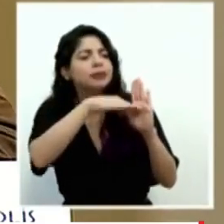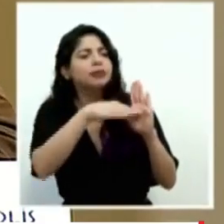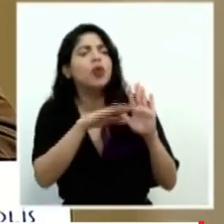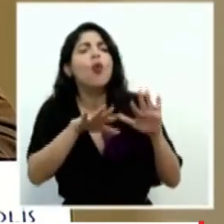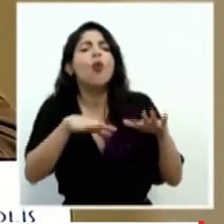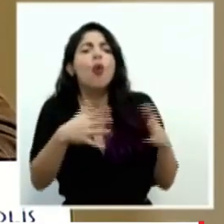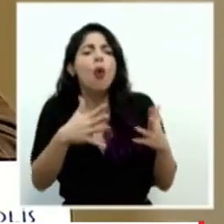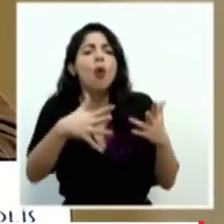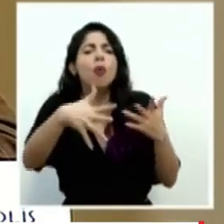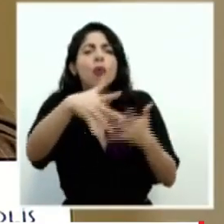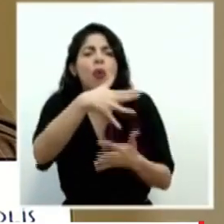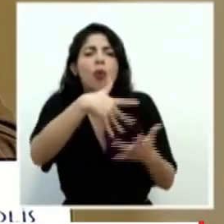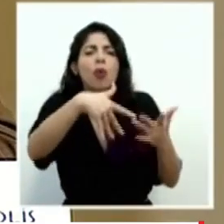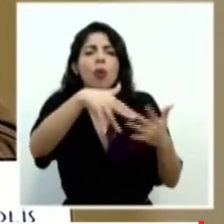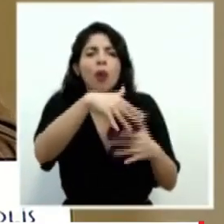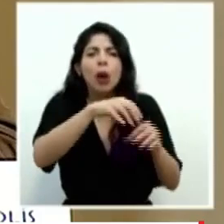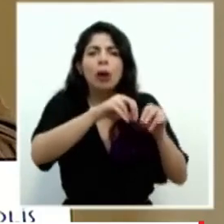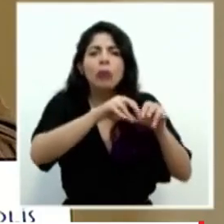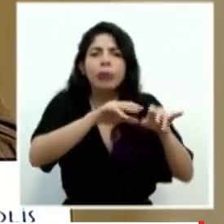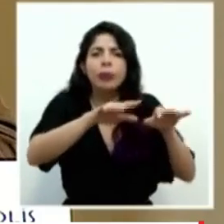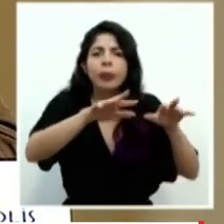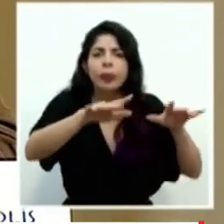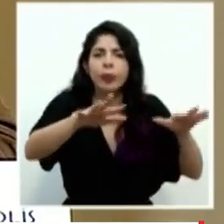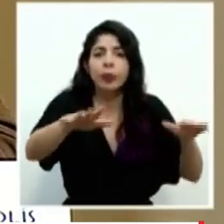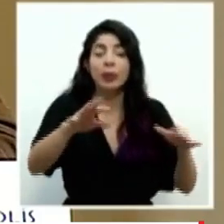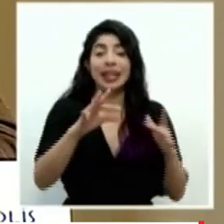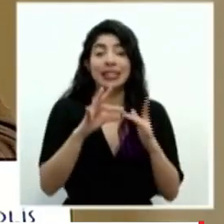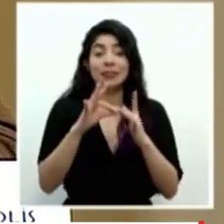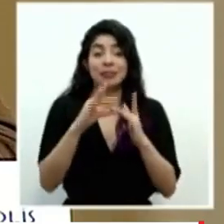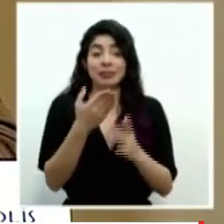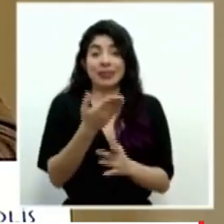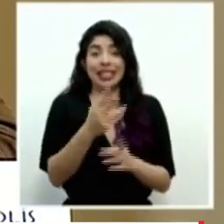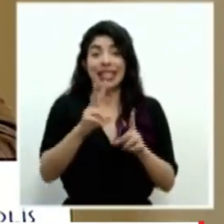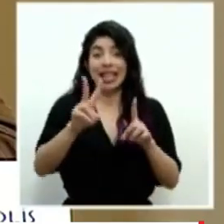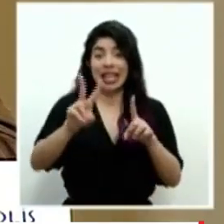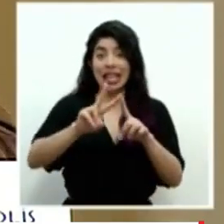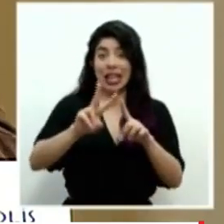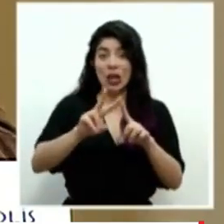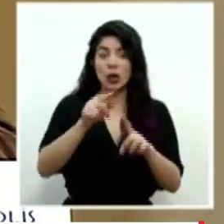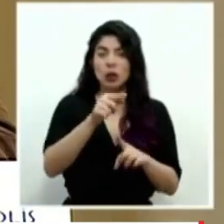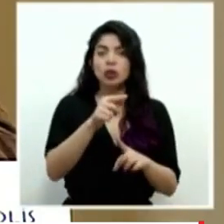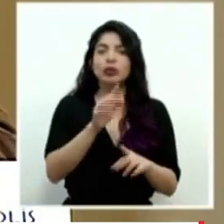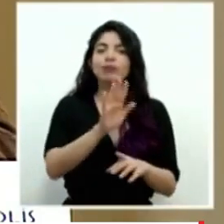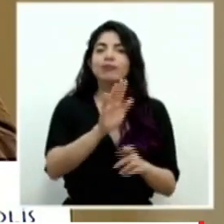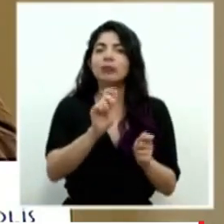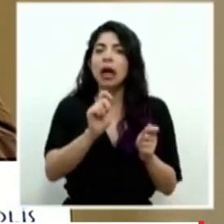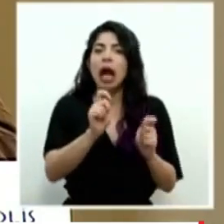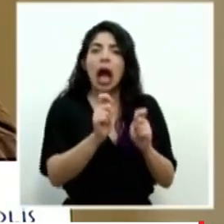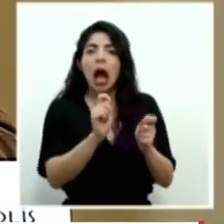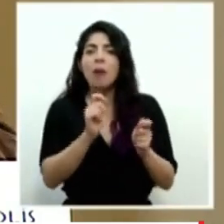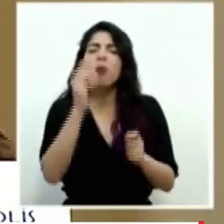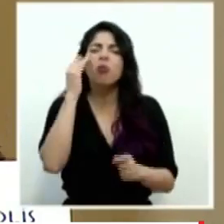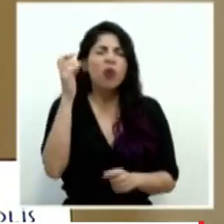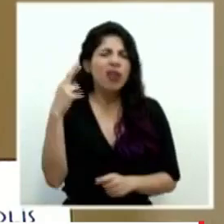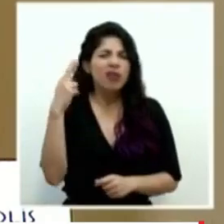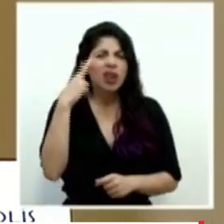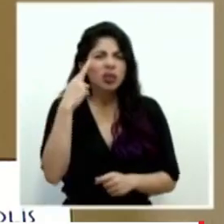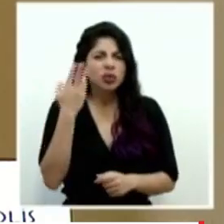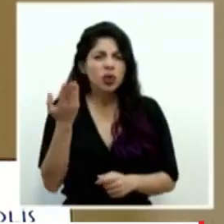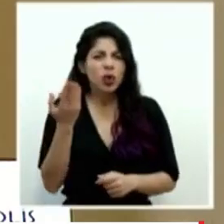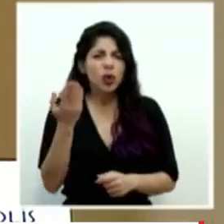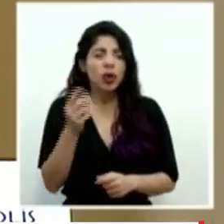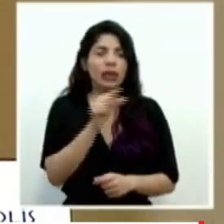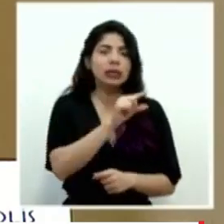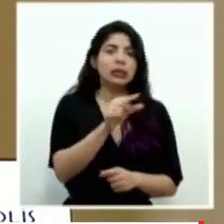cómo se comportan las diferentes semanas epidemiológicas. En el caso particular de Nicoya, la diferencia